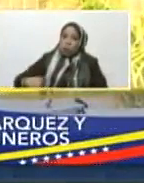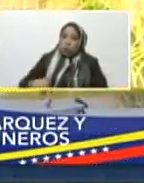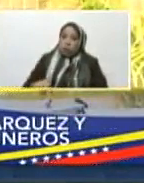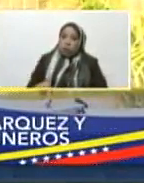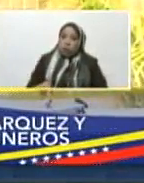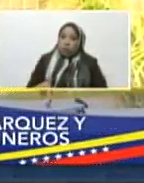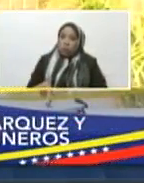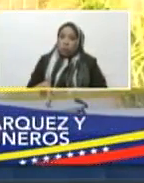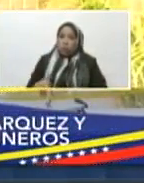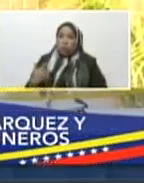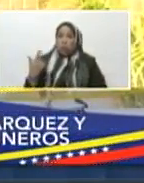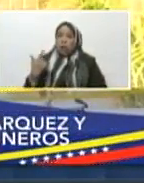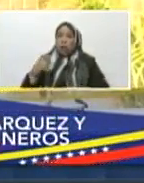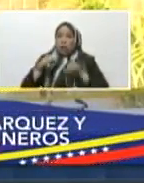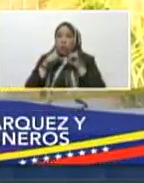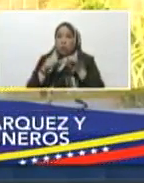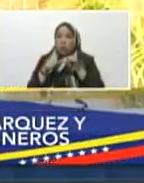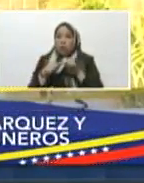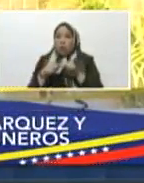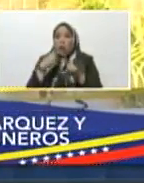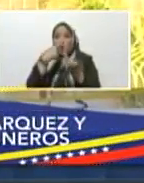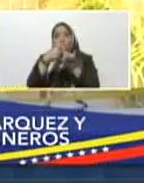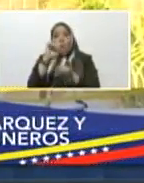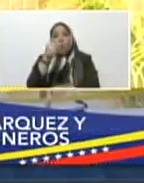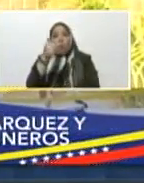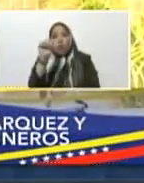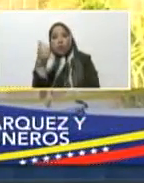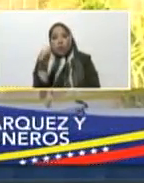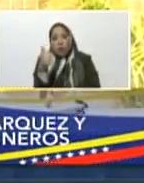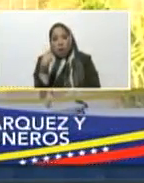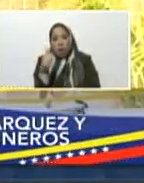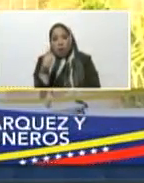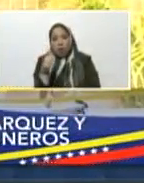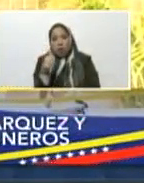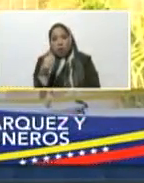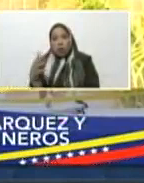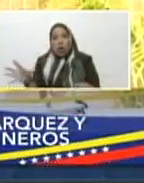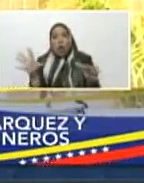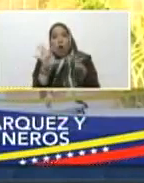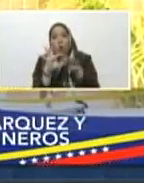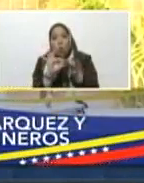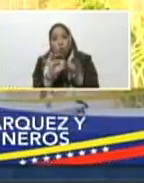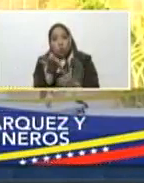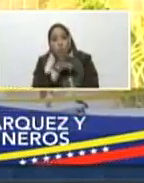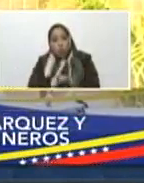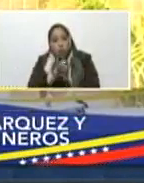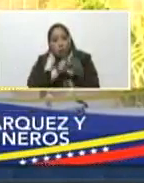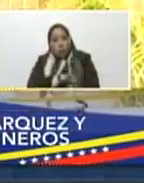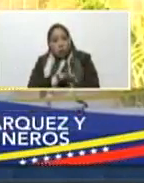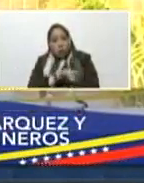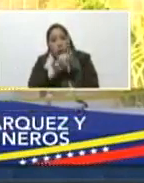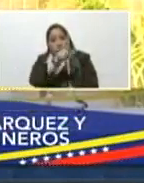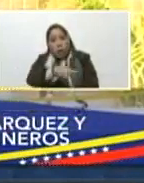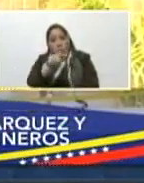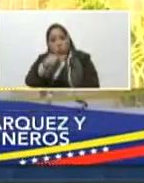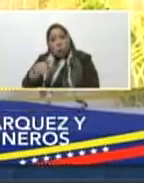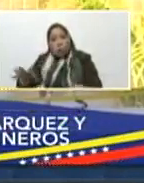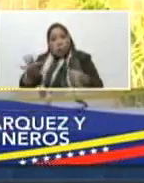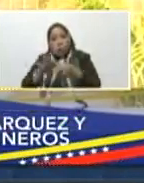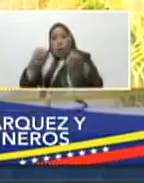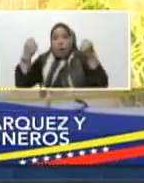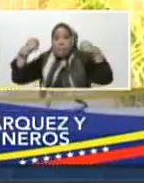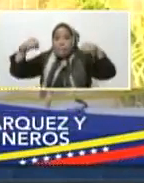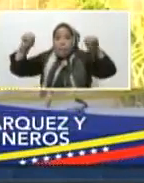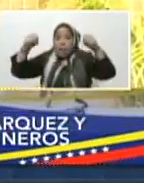bueno, unir al 1x10, unir a la comunidad, unir a las ciudadanas, a los ciudadanos. Baje su